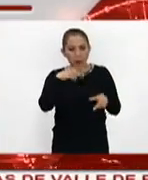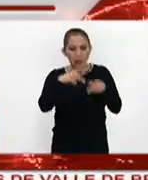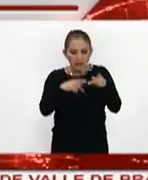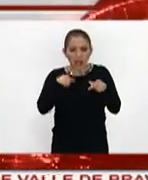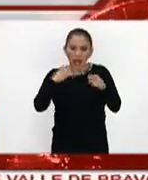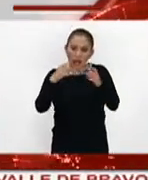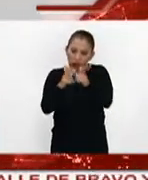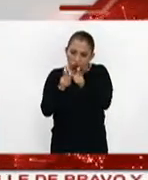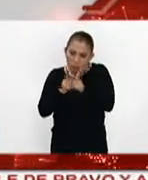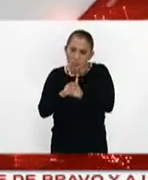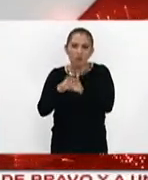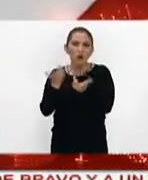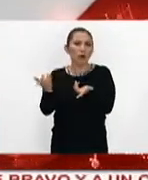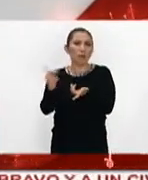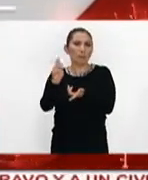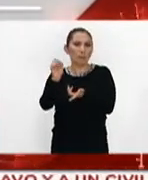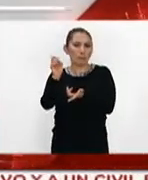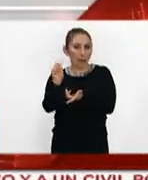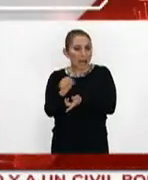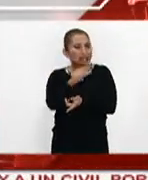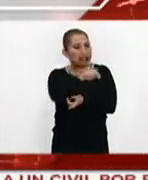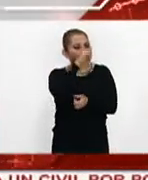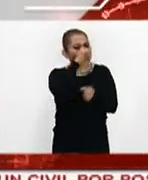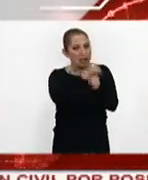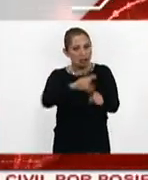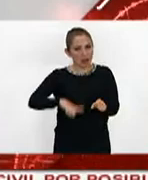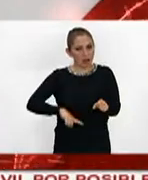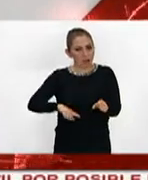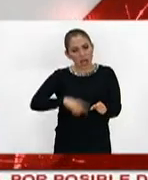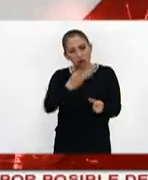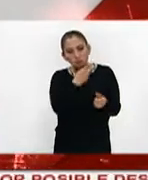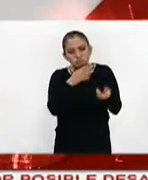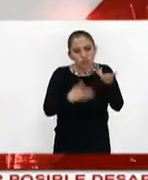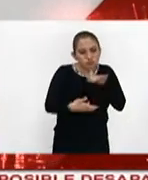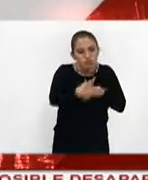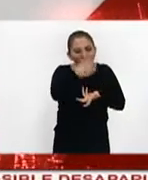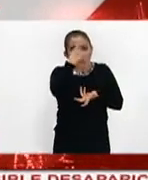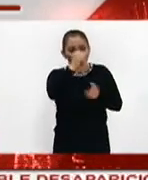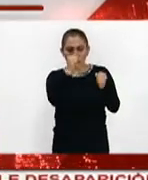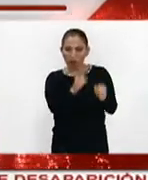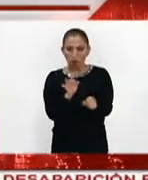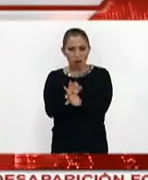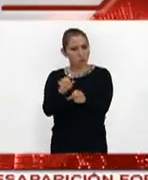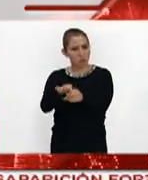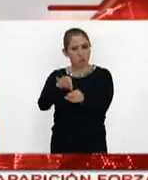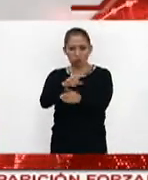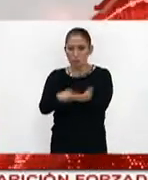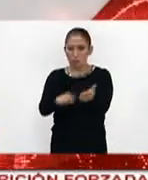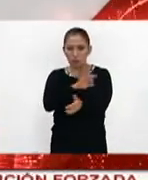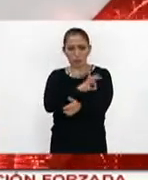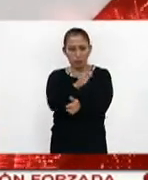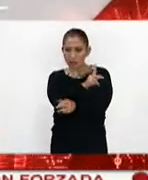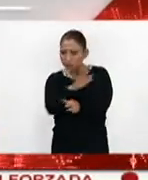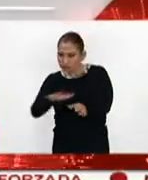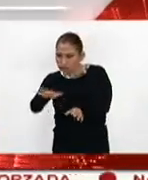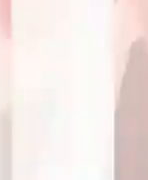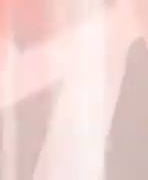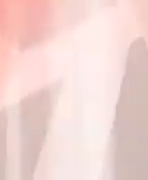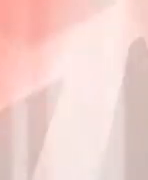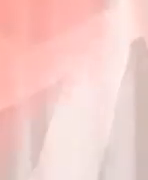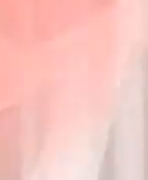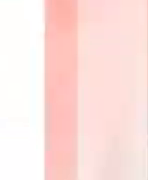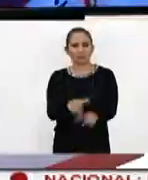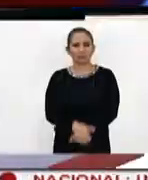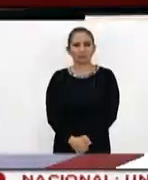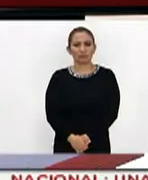diálogo institucional entre el partido y la Secretaría para garantizar que las elecciones se puedan dar en un marco de